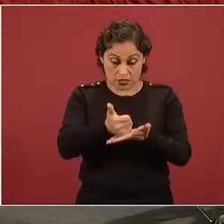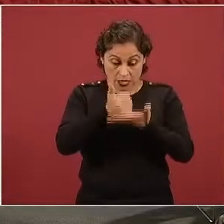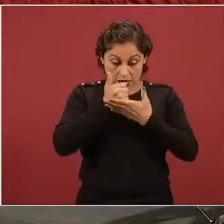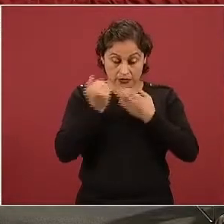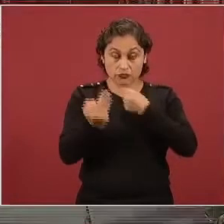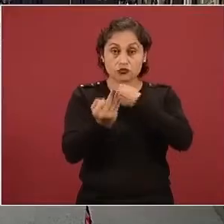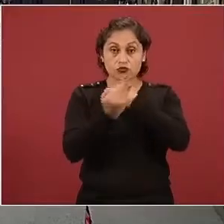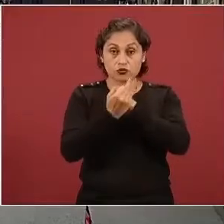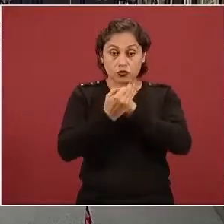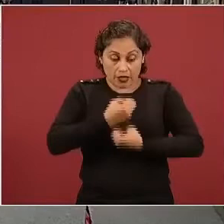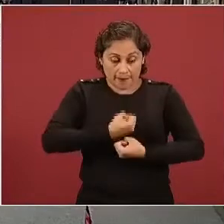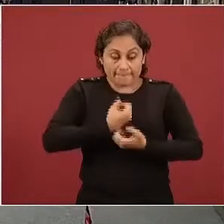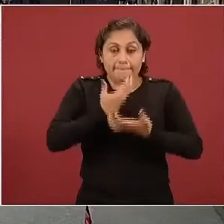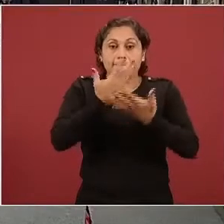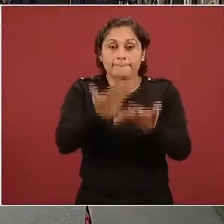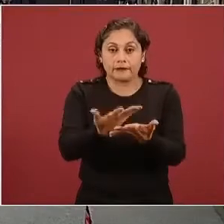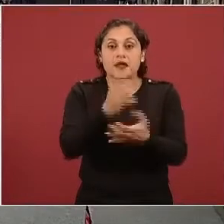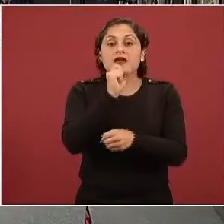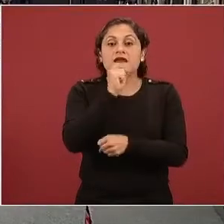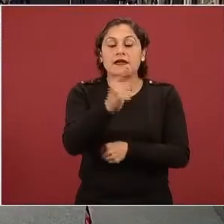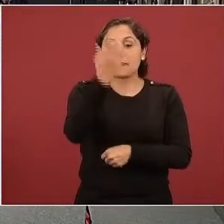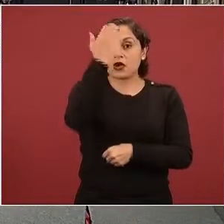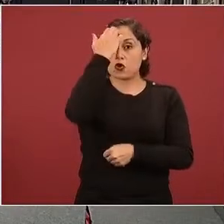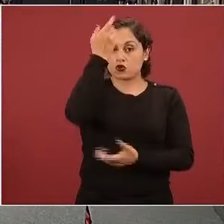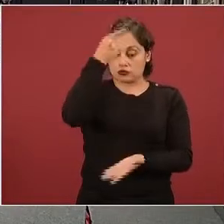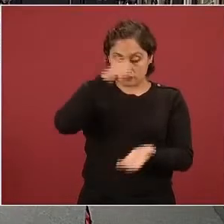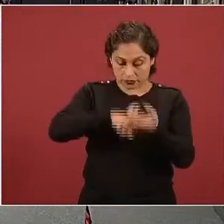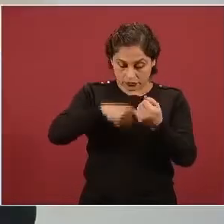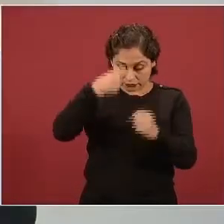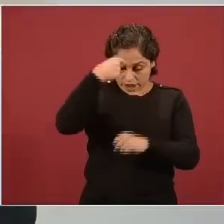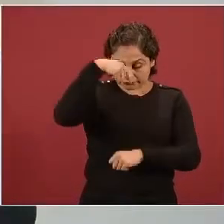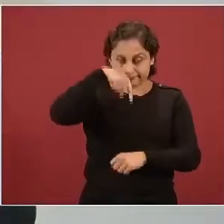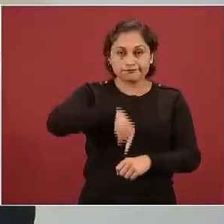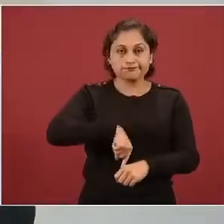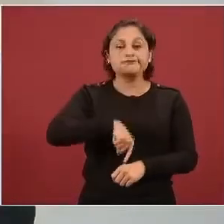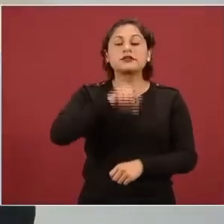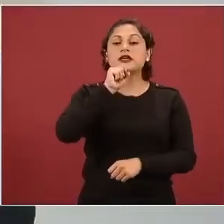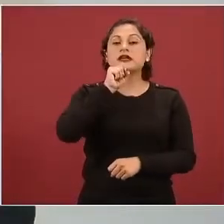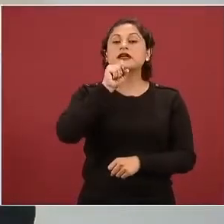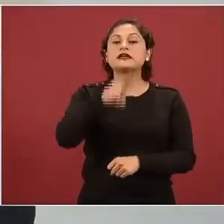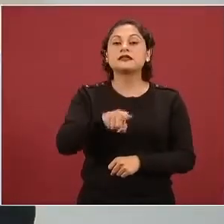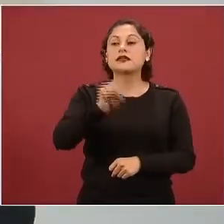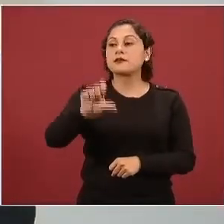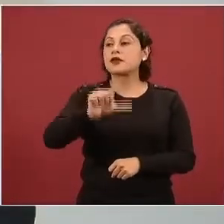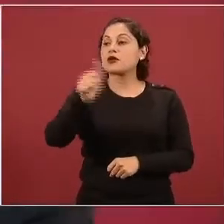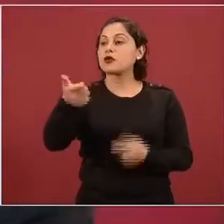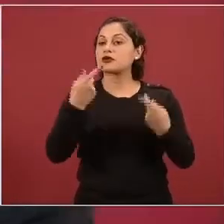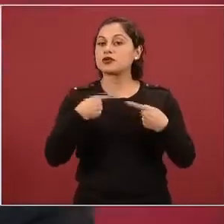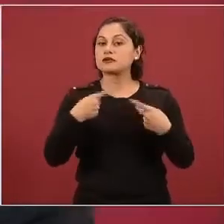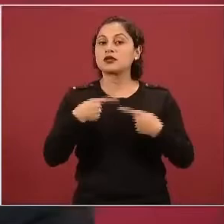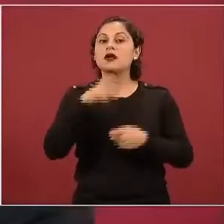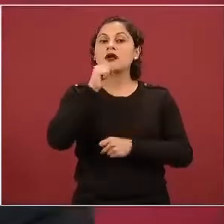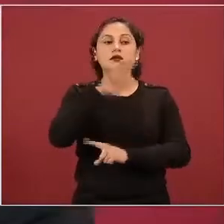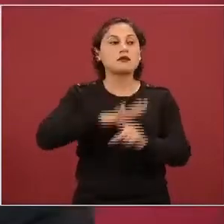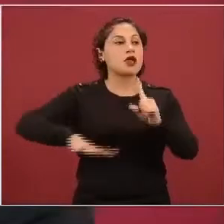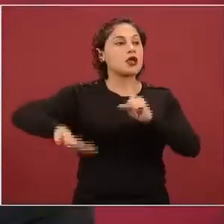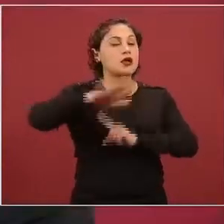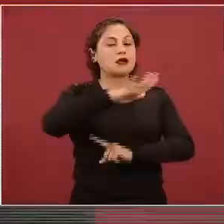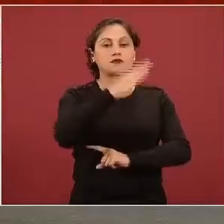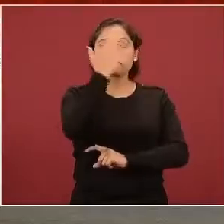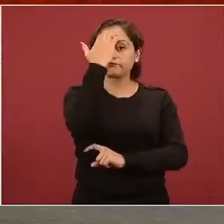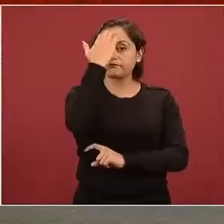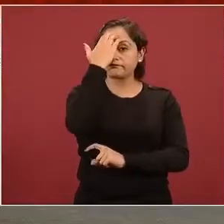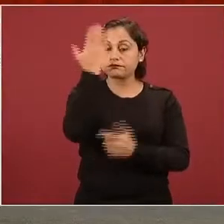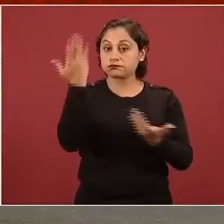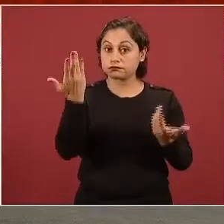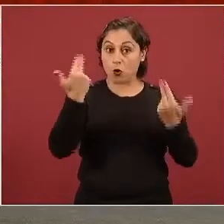y saber más de nosotros mismos, de los demás y del medio en que vivimos. Los seres humanos no podemos